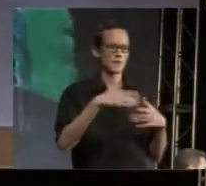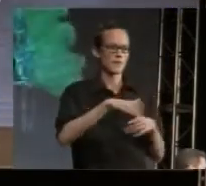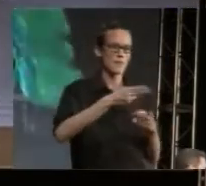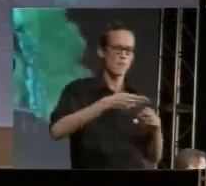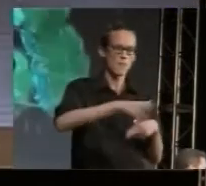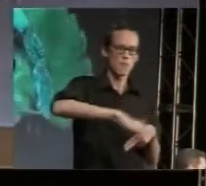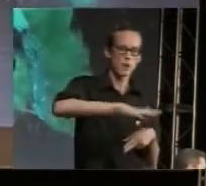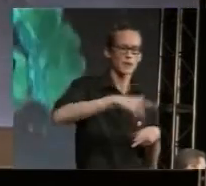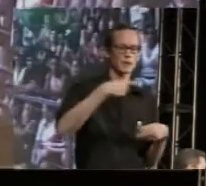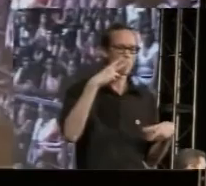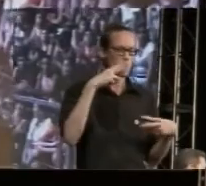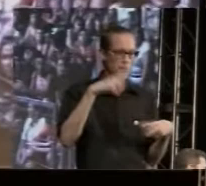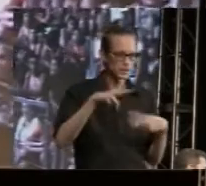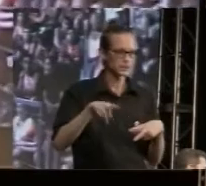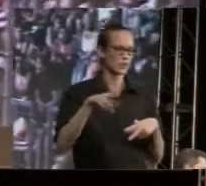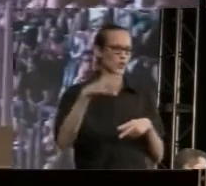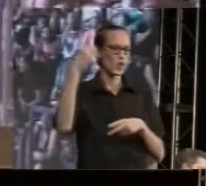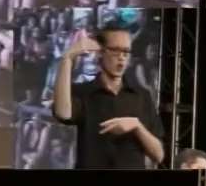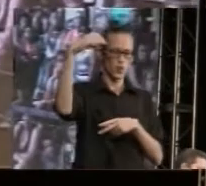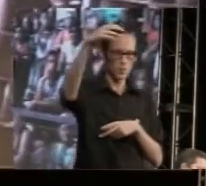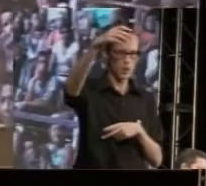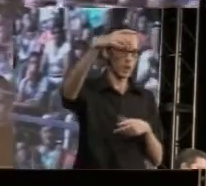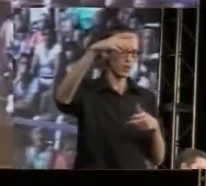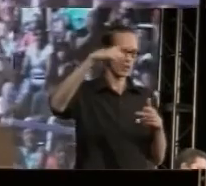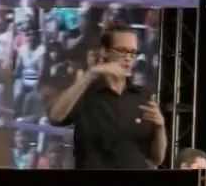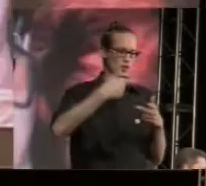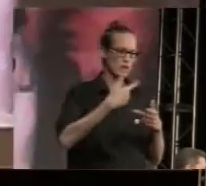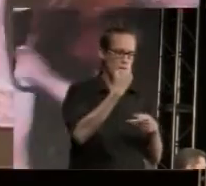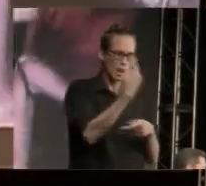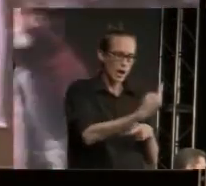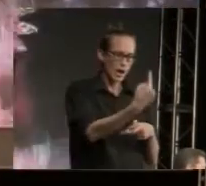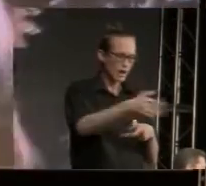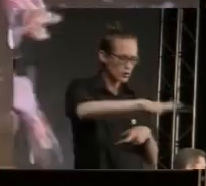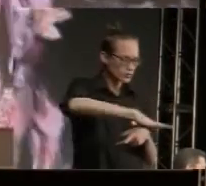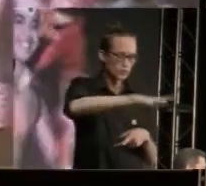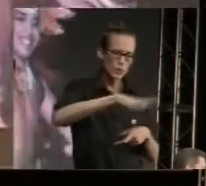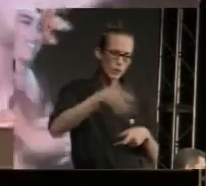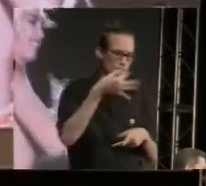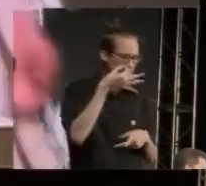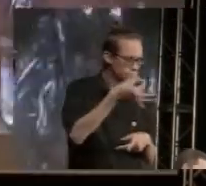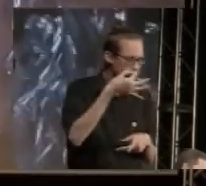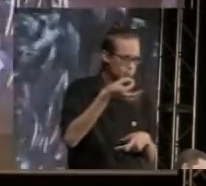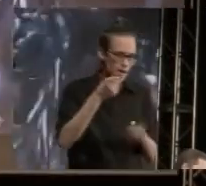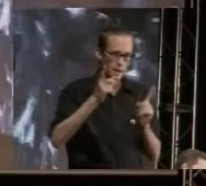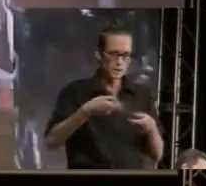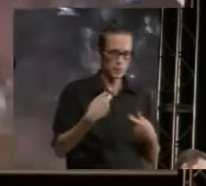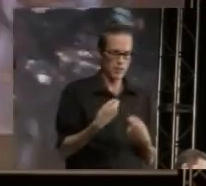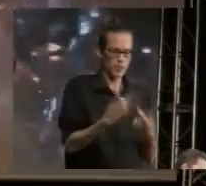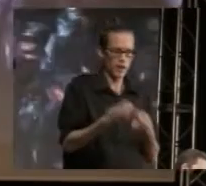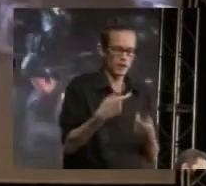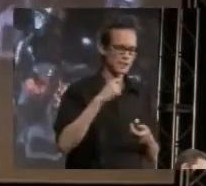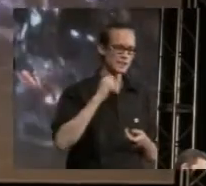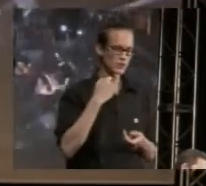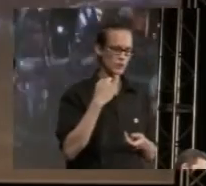y alumbrado público. De esta manera, pasamos en limpio cada barrio y también brindándole mayor seguridad en un lapso de